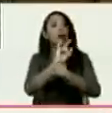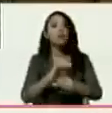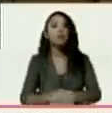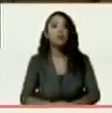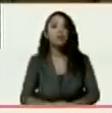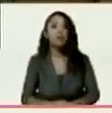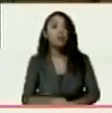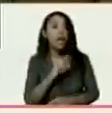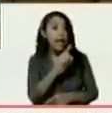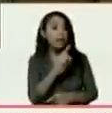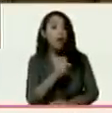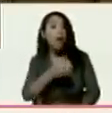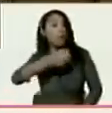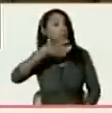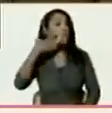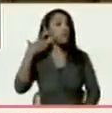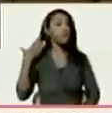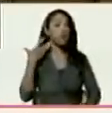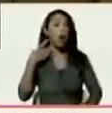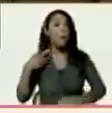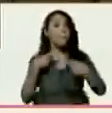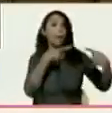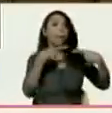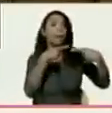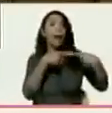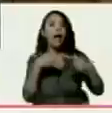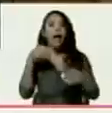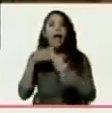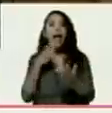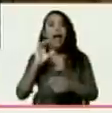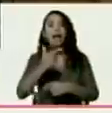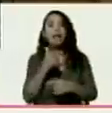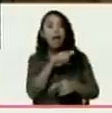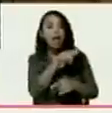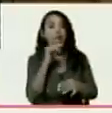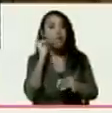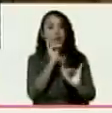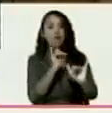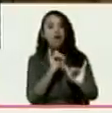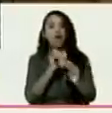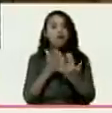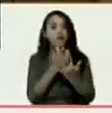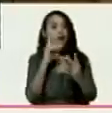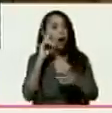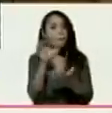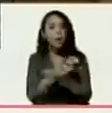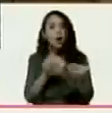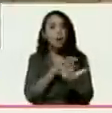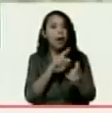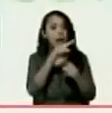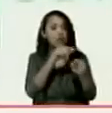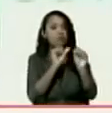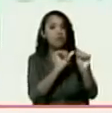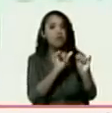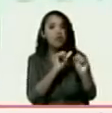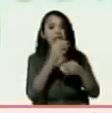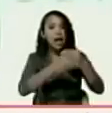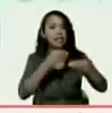Andan envalentonados por una pelea entre ellos. Se están conformando. Indira, suena feo decirlo, pero